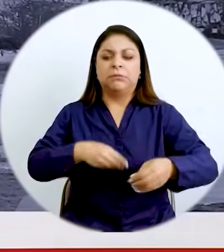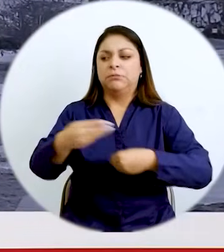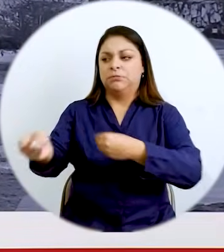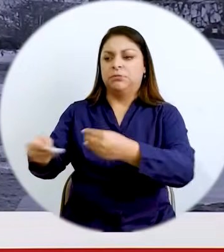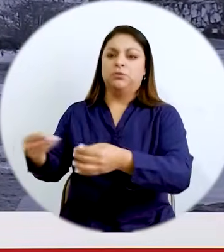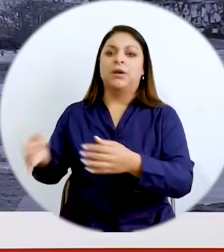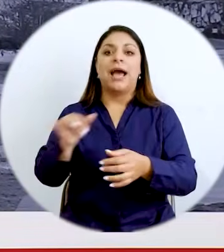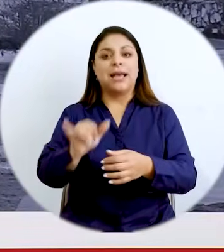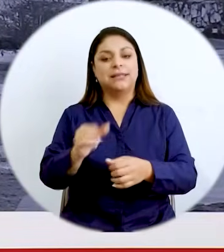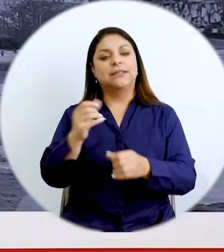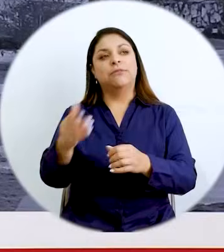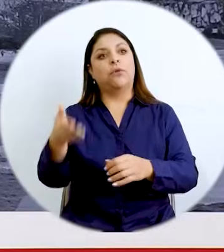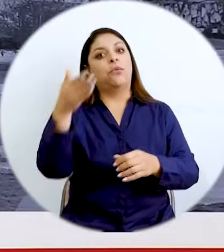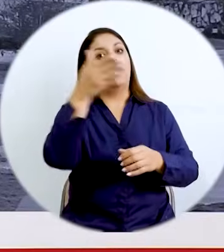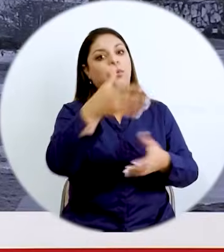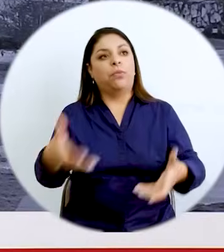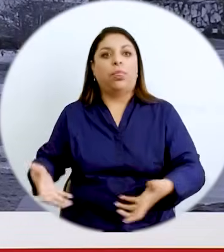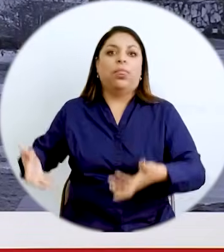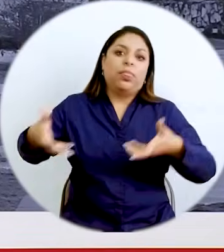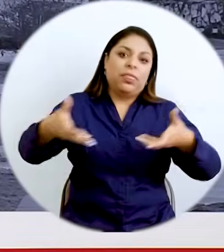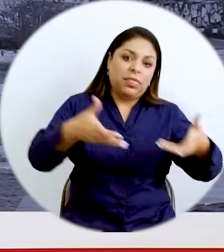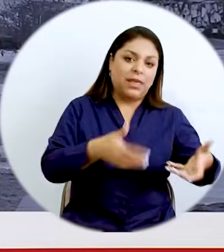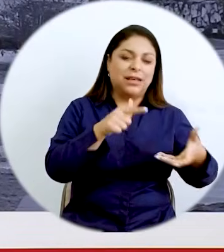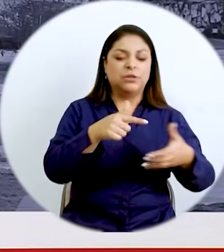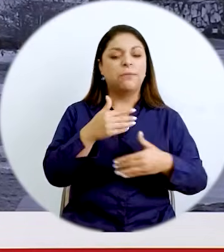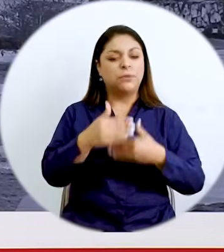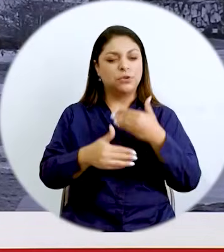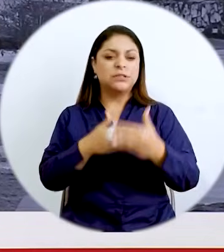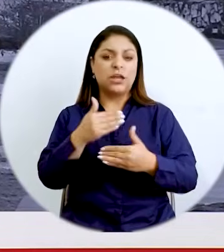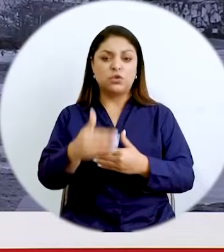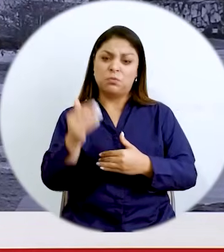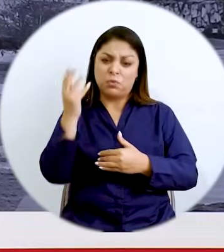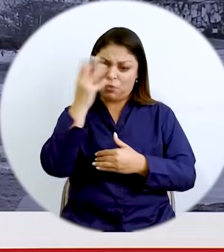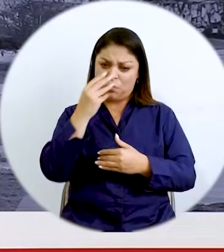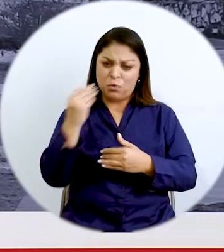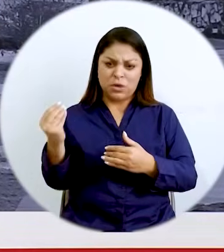puro principio. Fue un proceso,